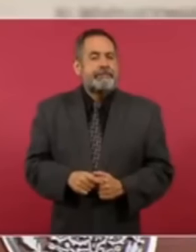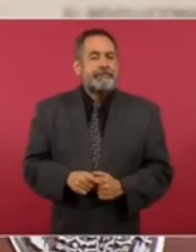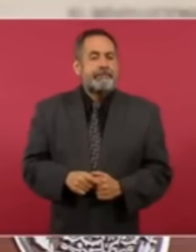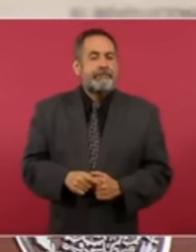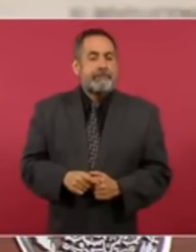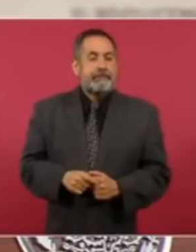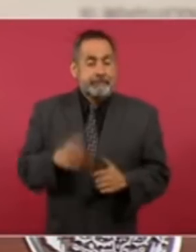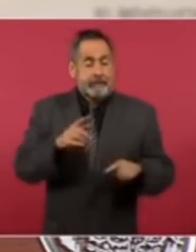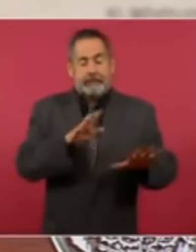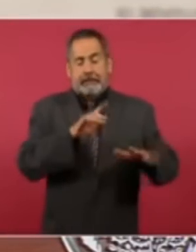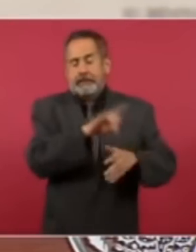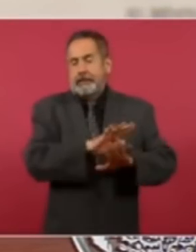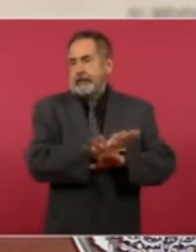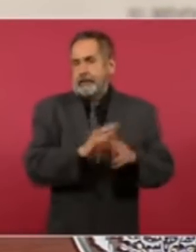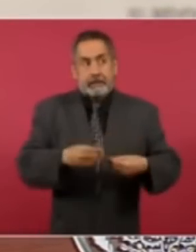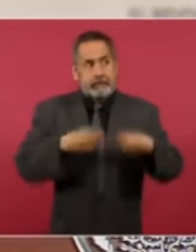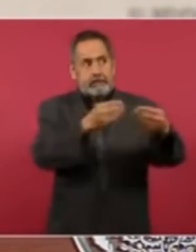Pero ya nos quitamos eso.